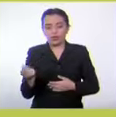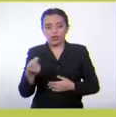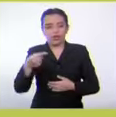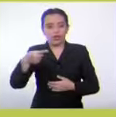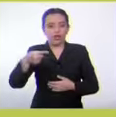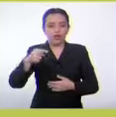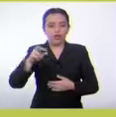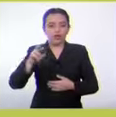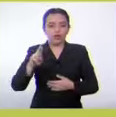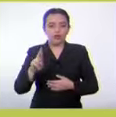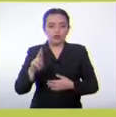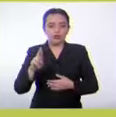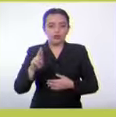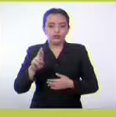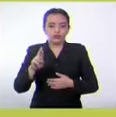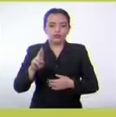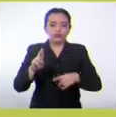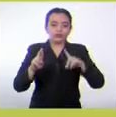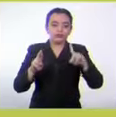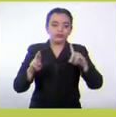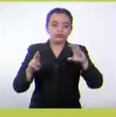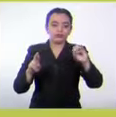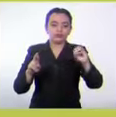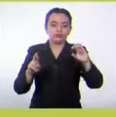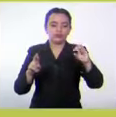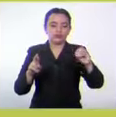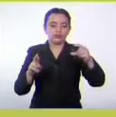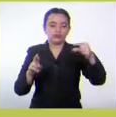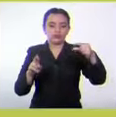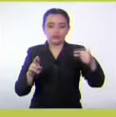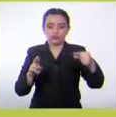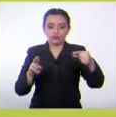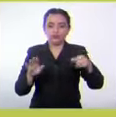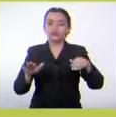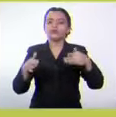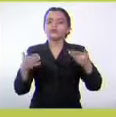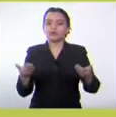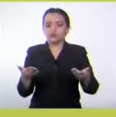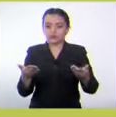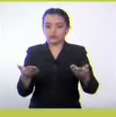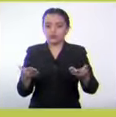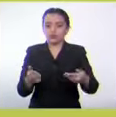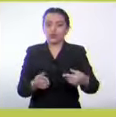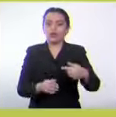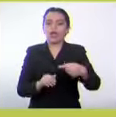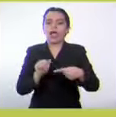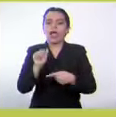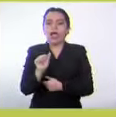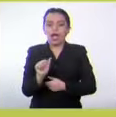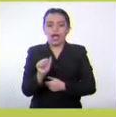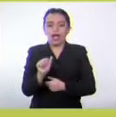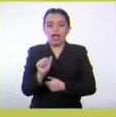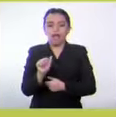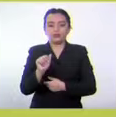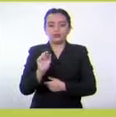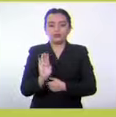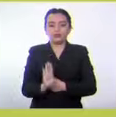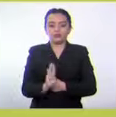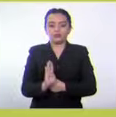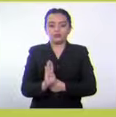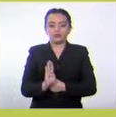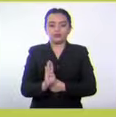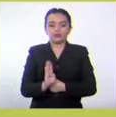disueltos en 100 gramos de solución. Respuesta A, porcentaje en volumen.